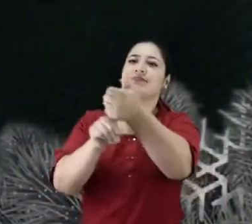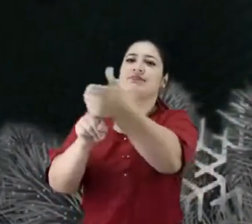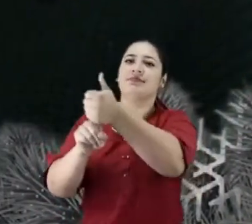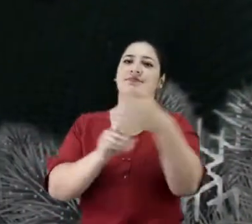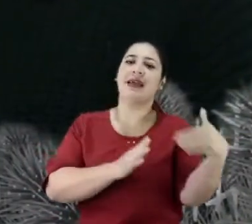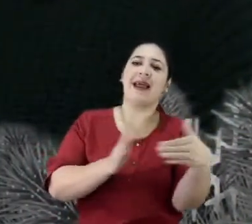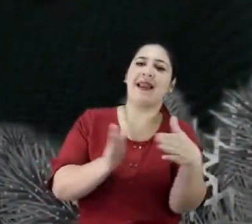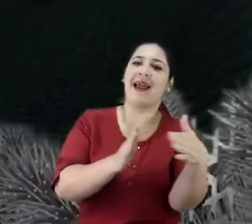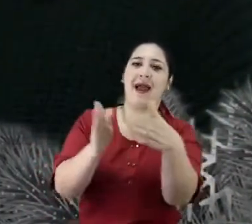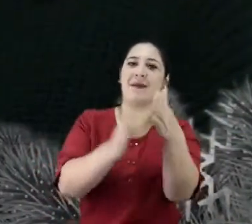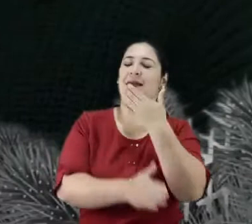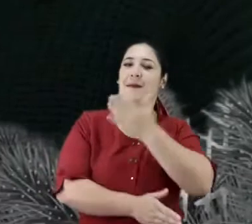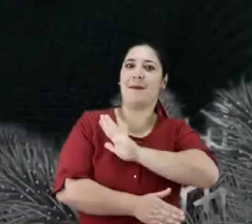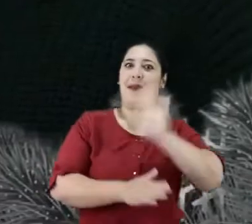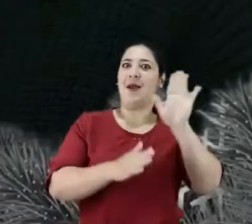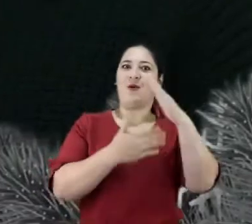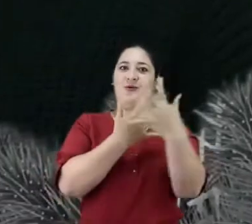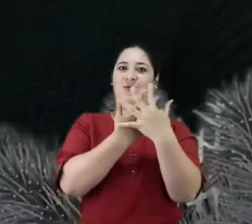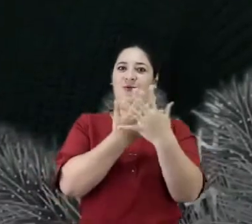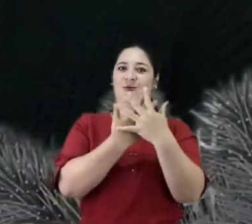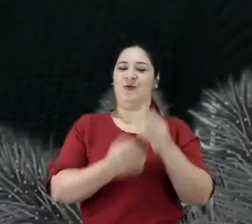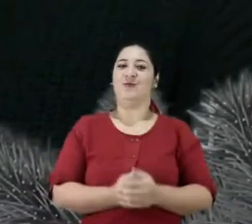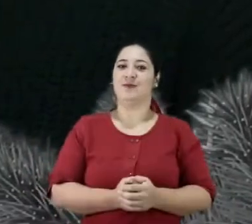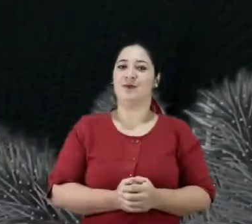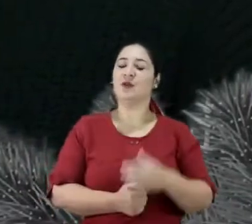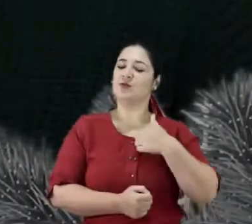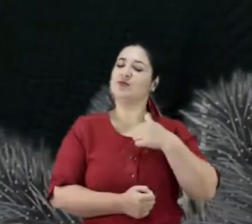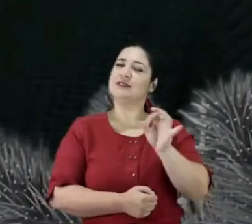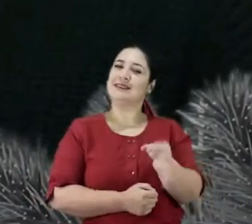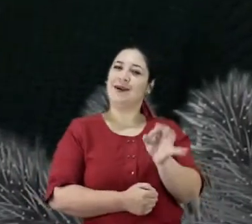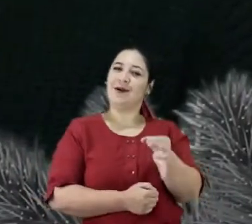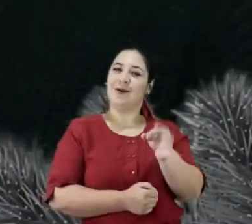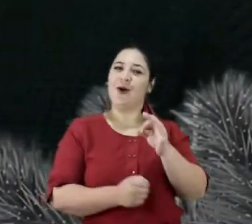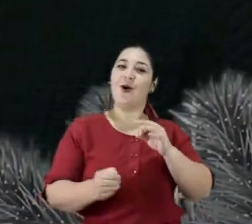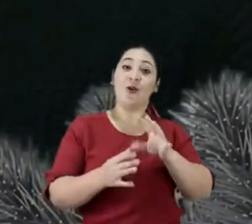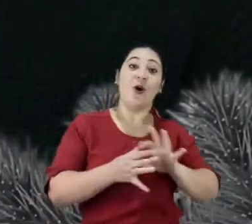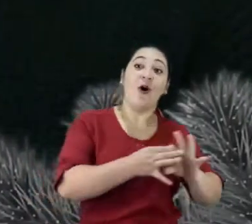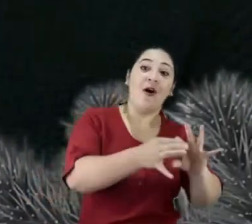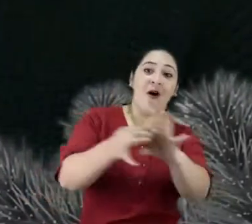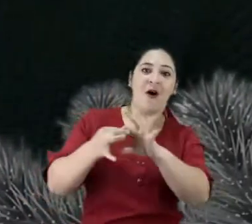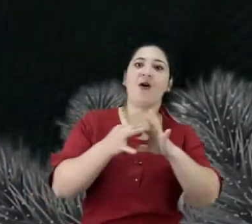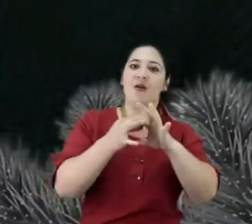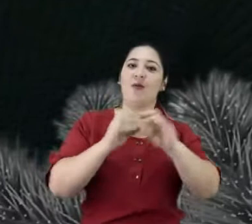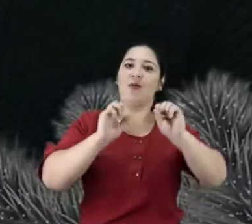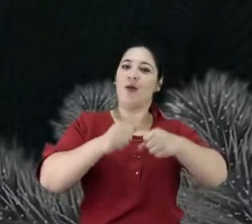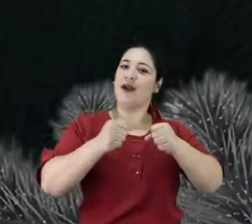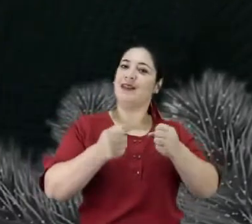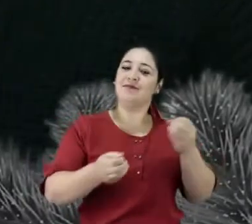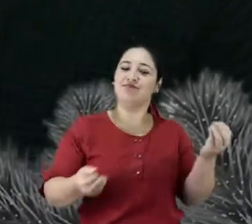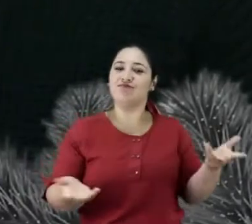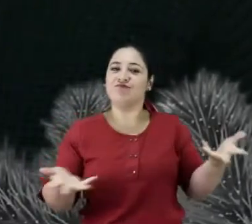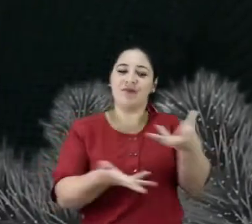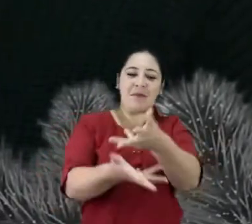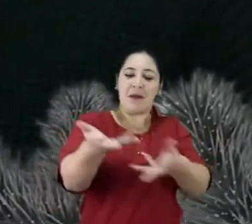muestra el camino mejor para nuestro municipio. Estoy seguro de que juntos construimos el mejor futuro para